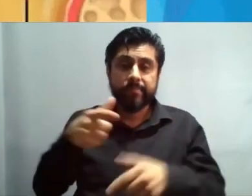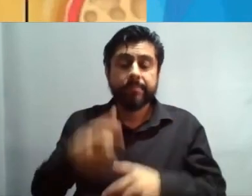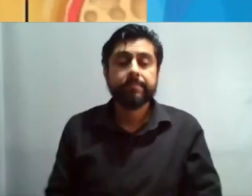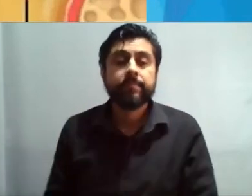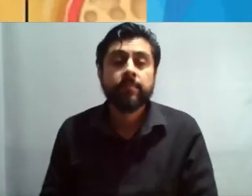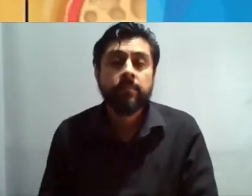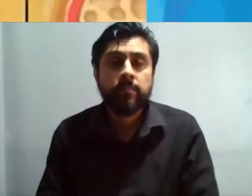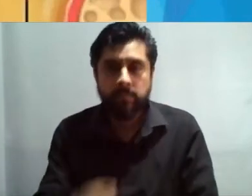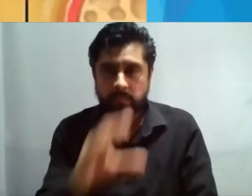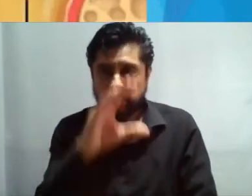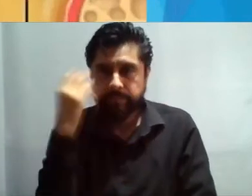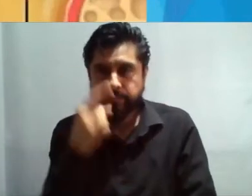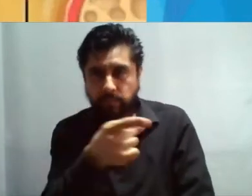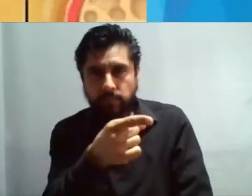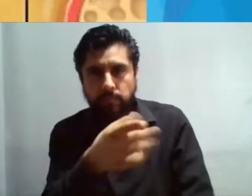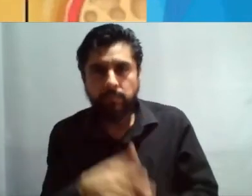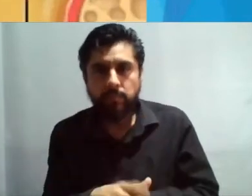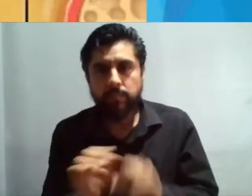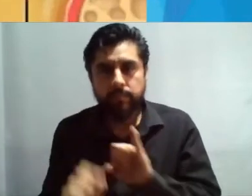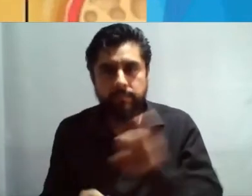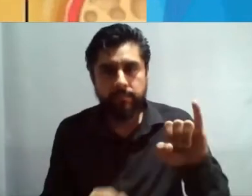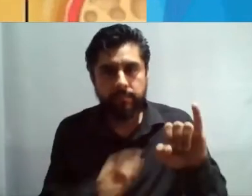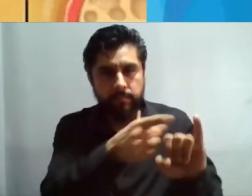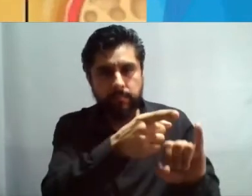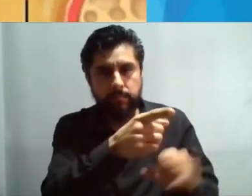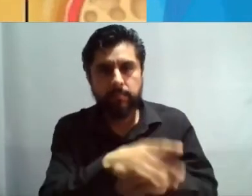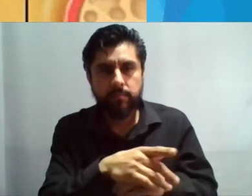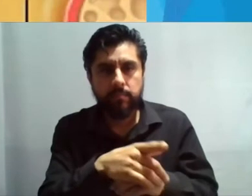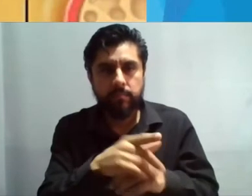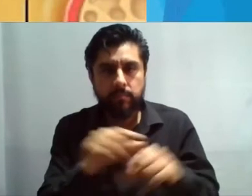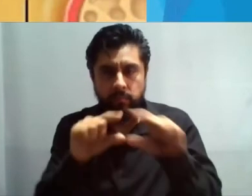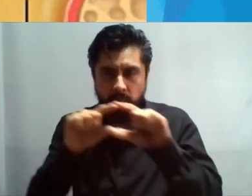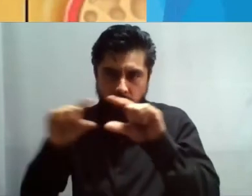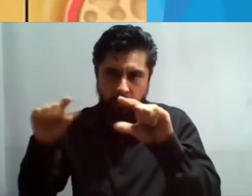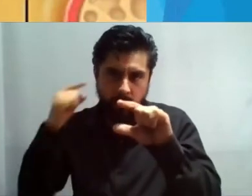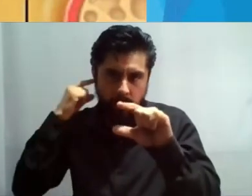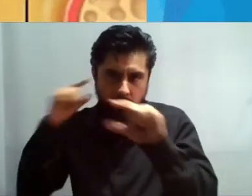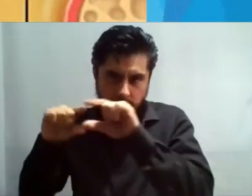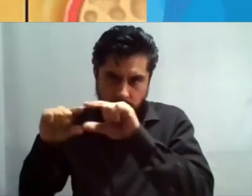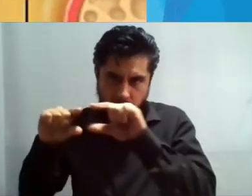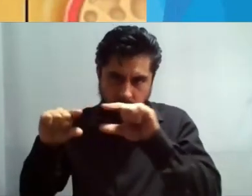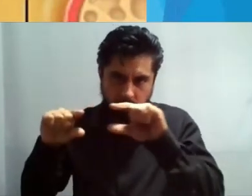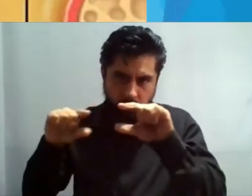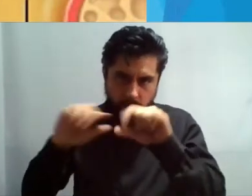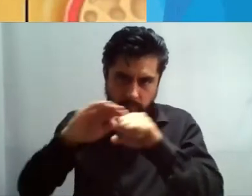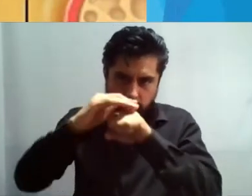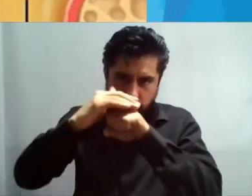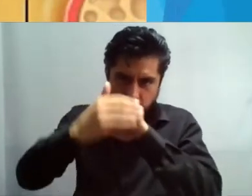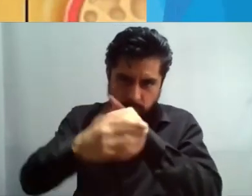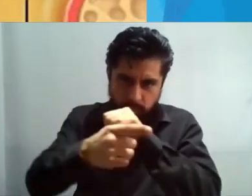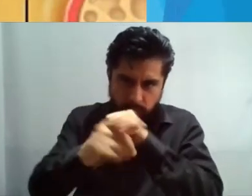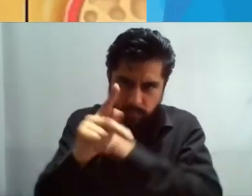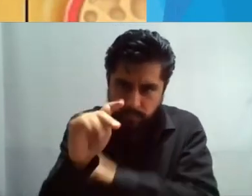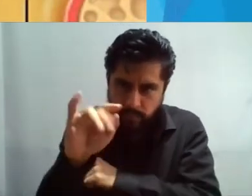La imagen de la izquierda viene el conducto, está el tímpano, unos huesos pequeñitos detrás